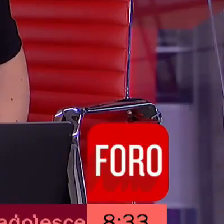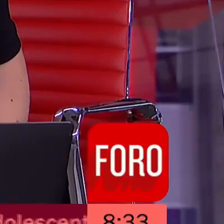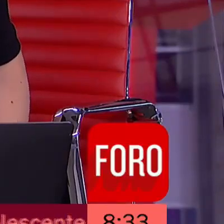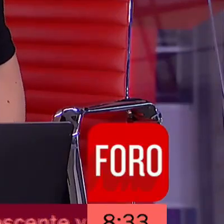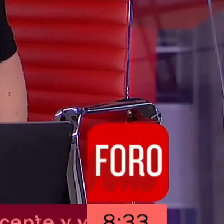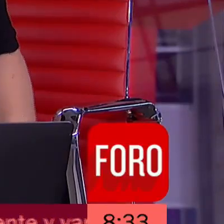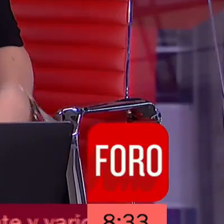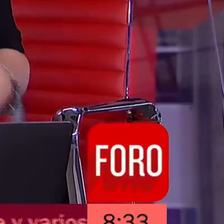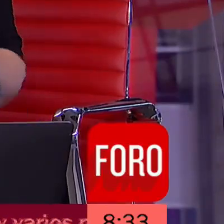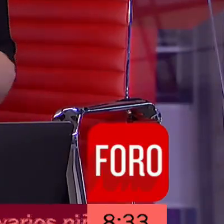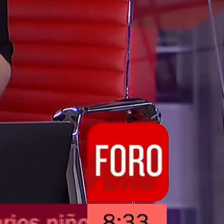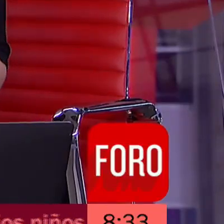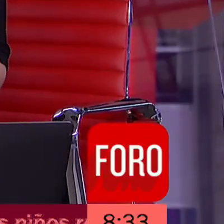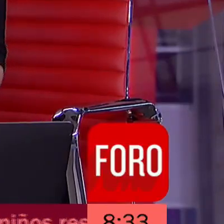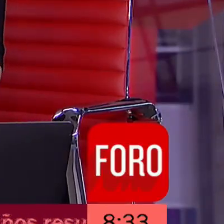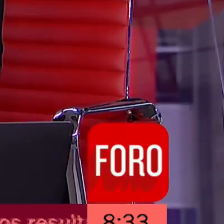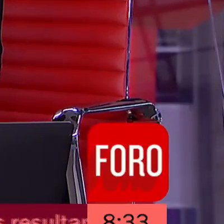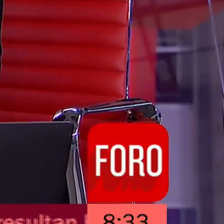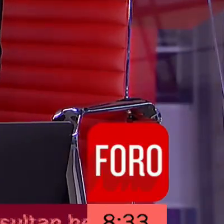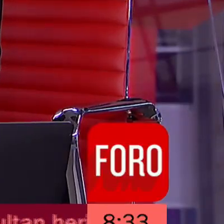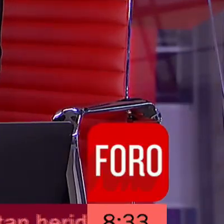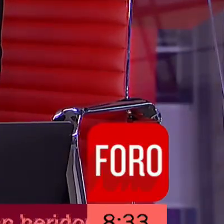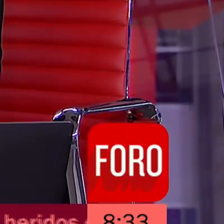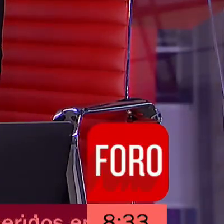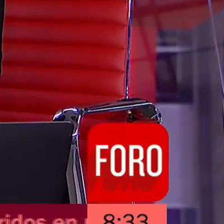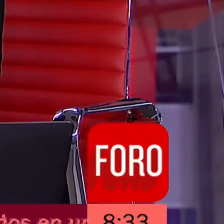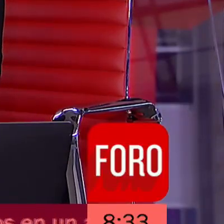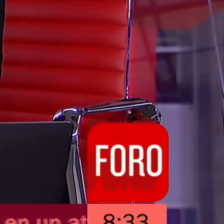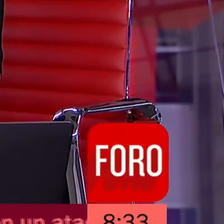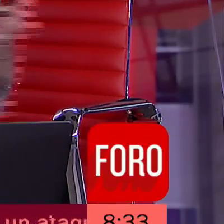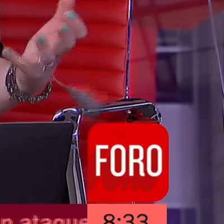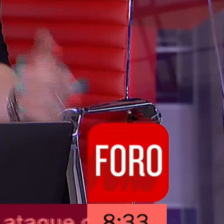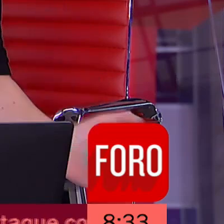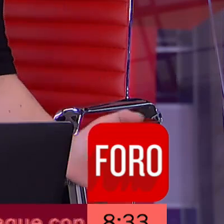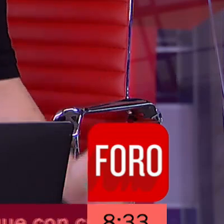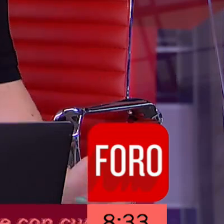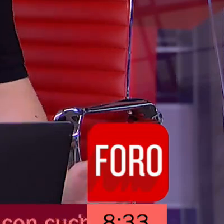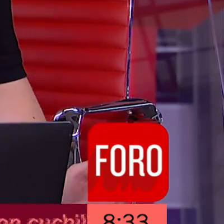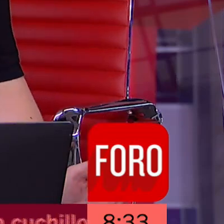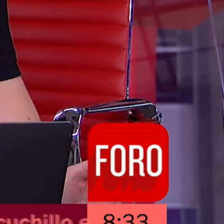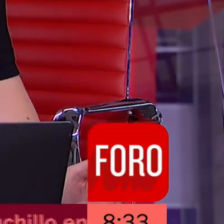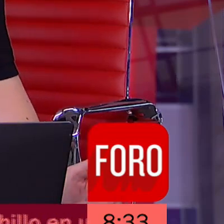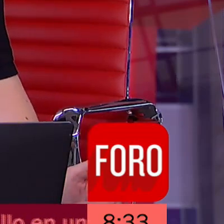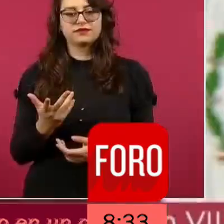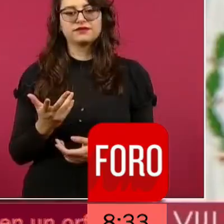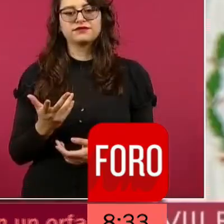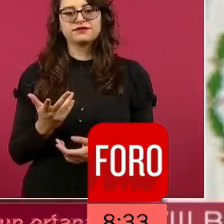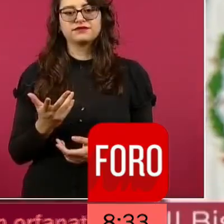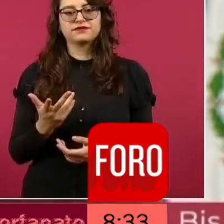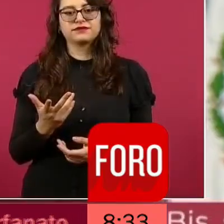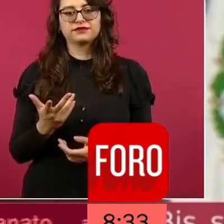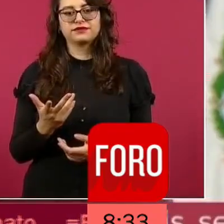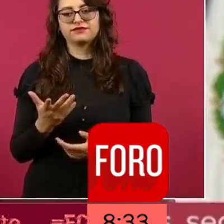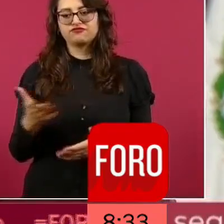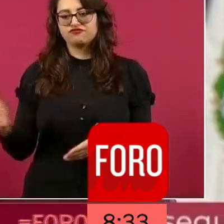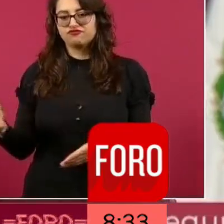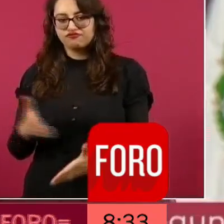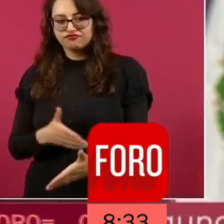Esta mañana el presidente Andrés Manuel López Obrador envió una felicitación a las mamás mexicanas y de todo el mundo.